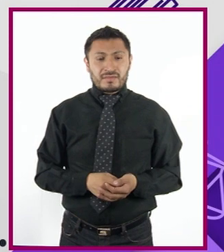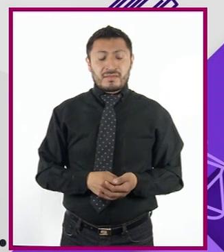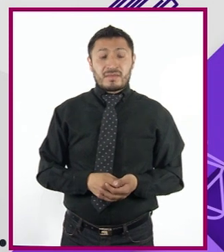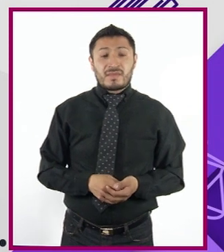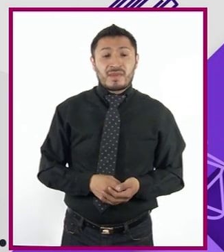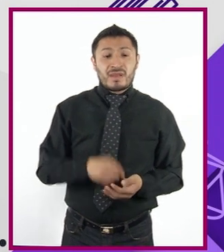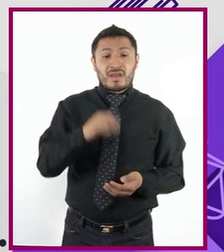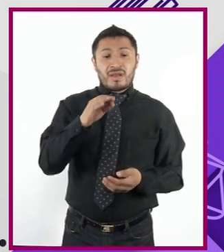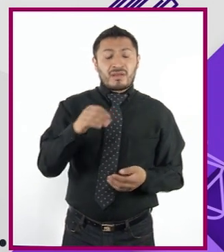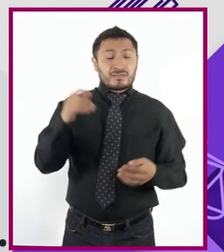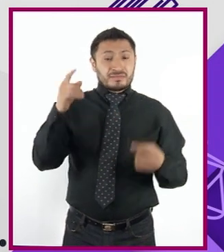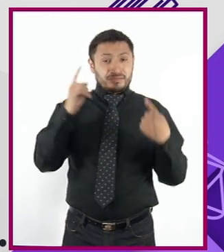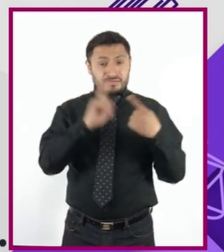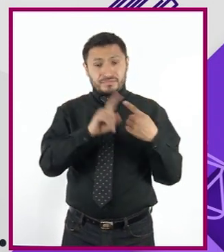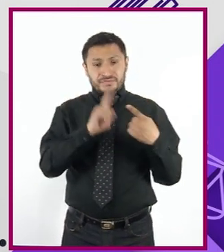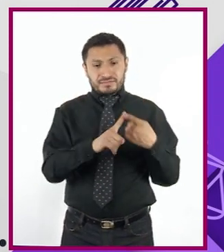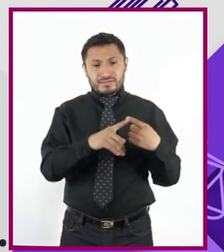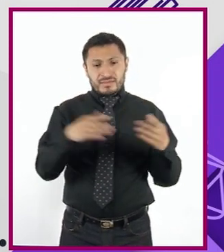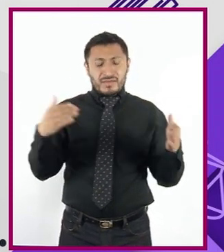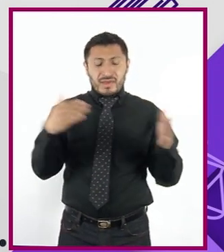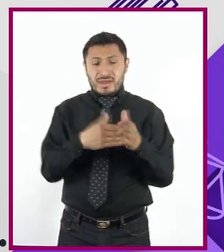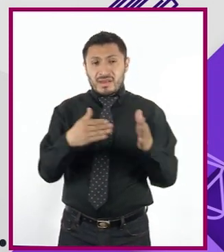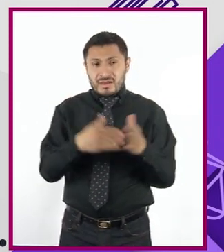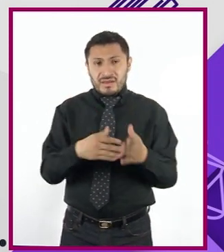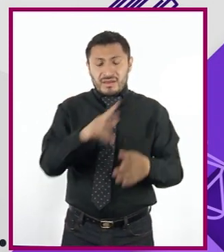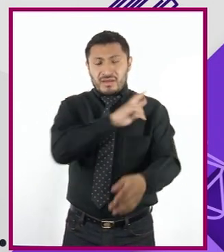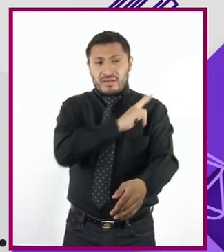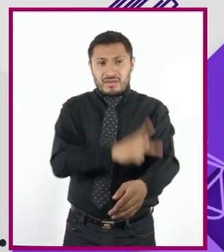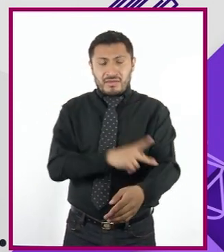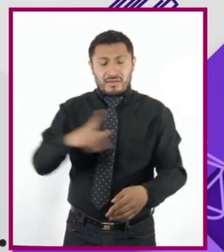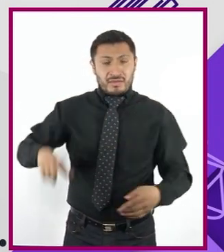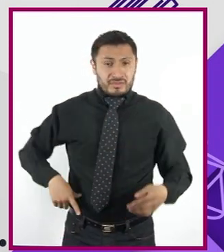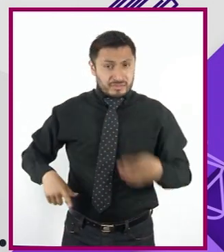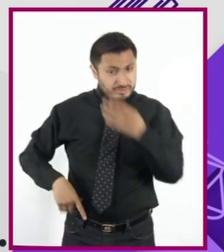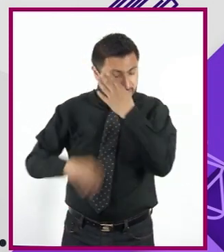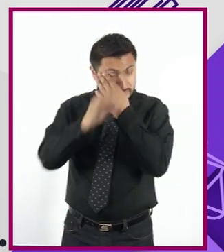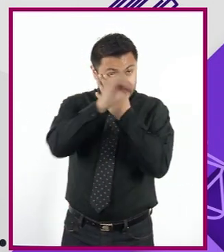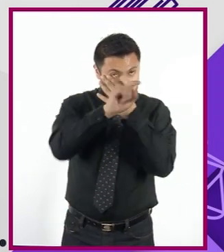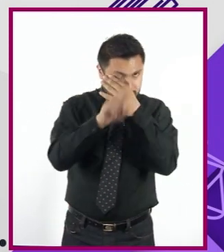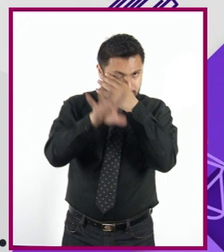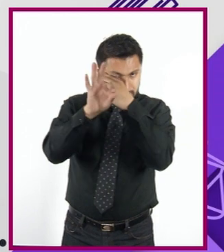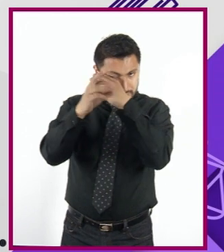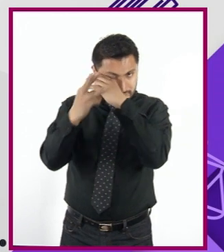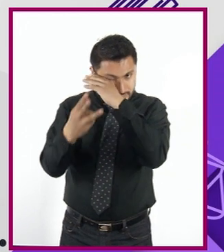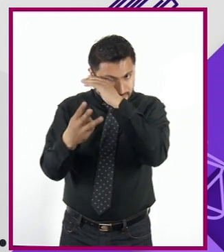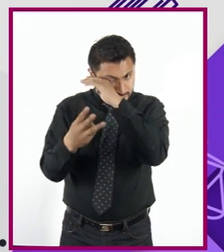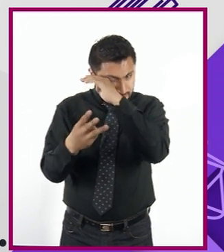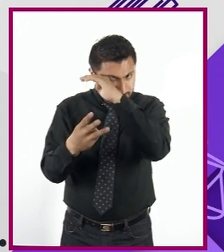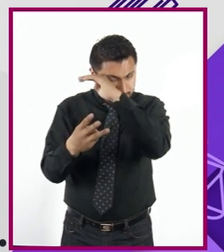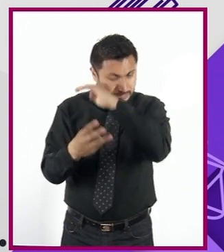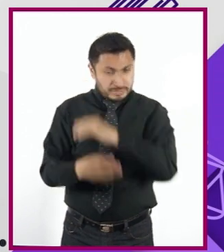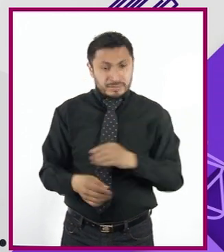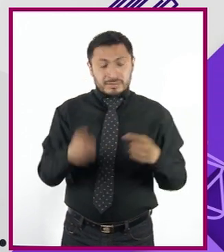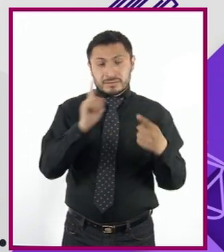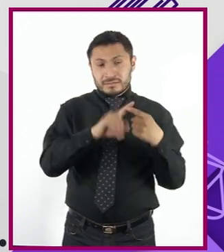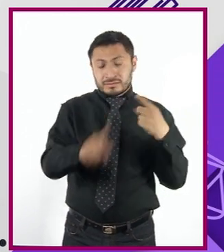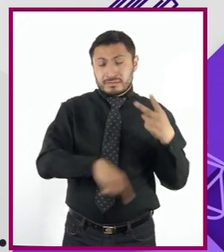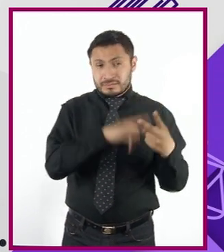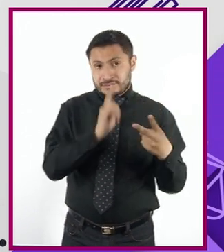Factor 1. Límites al poder gubernamental, 0.43. Factor